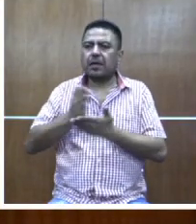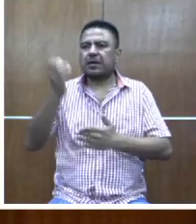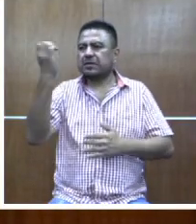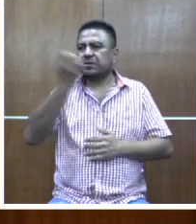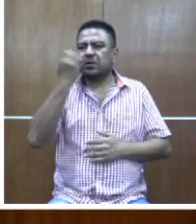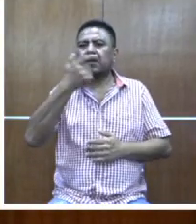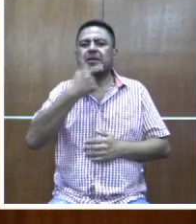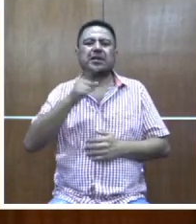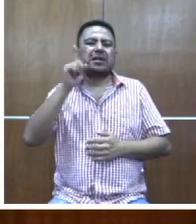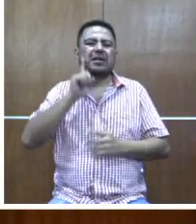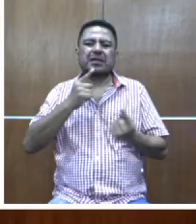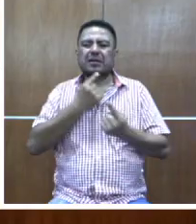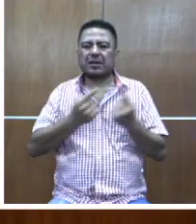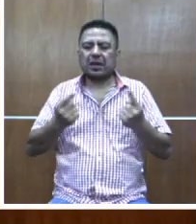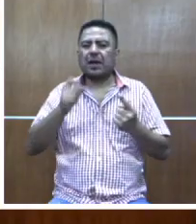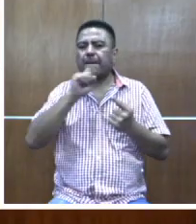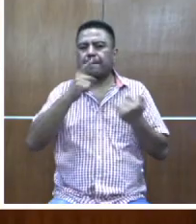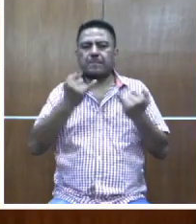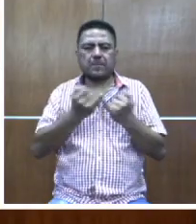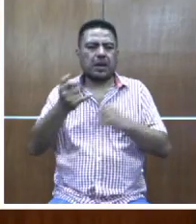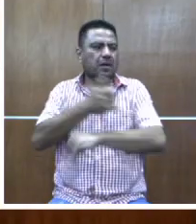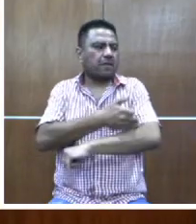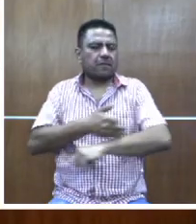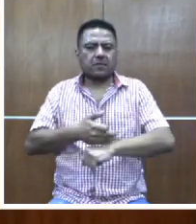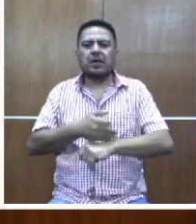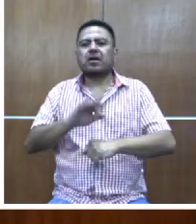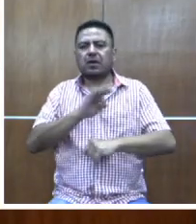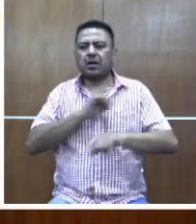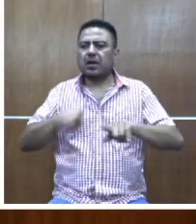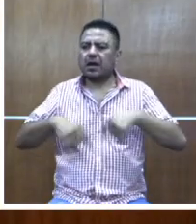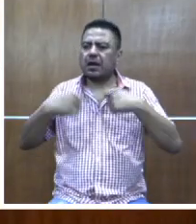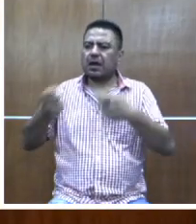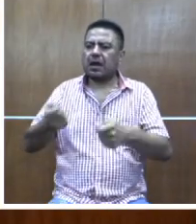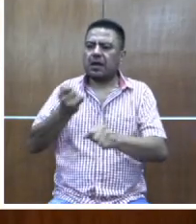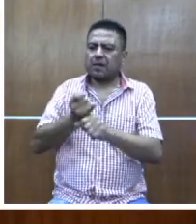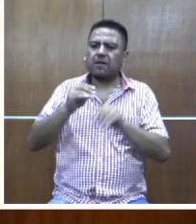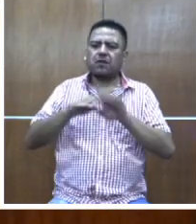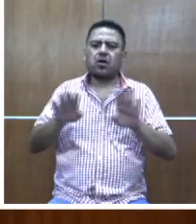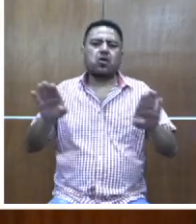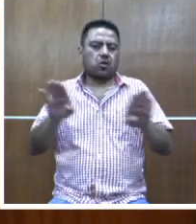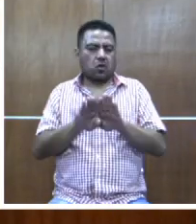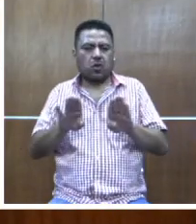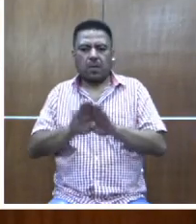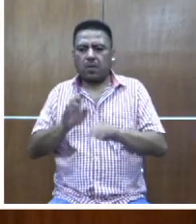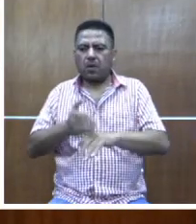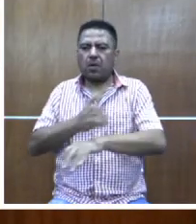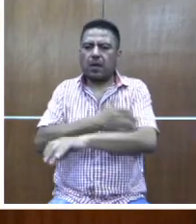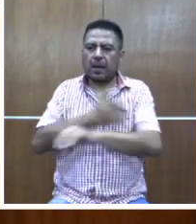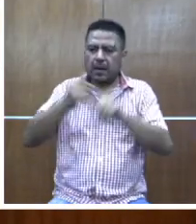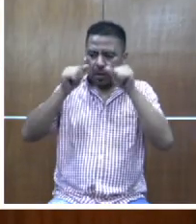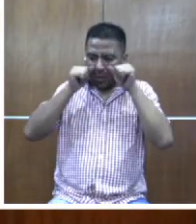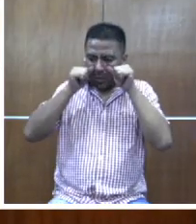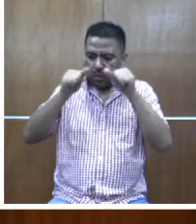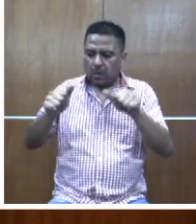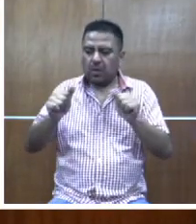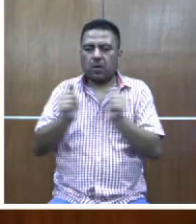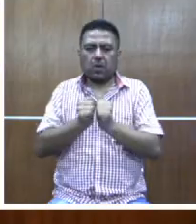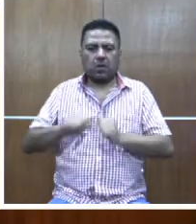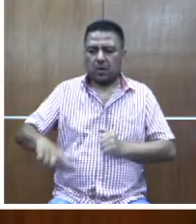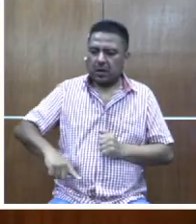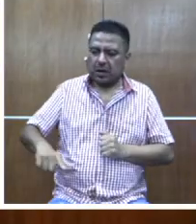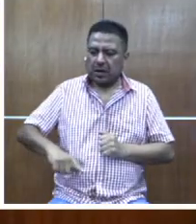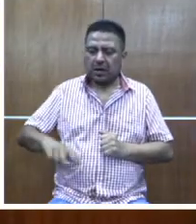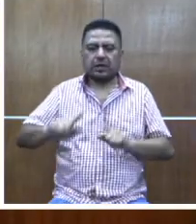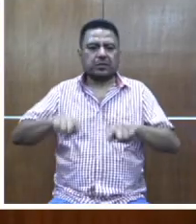niñas y niños como a sus familiares se les brinde información de los mecanismos de acompañamiento que las